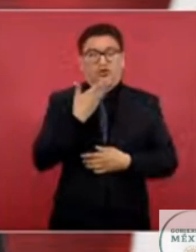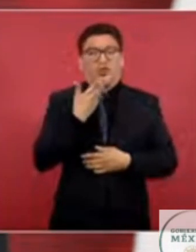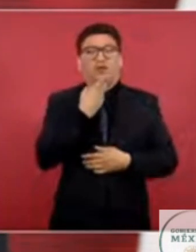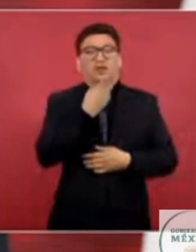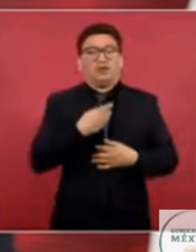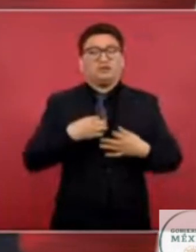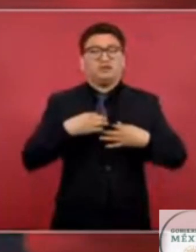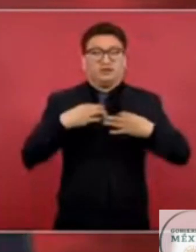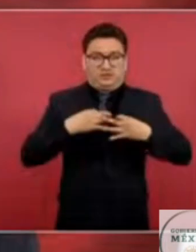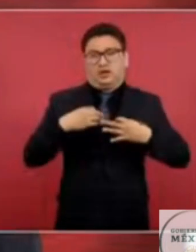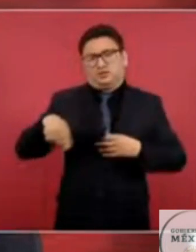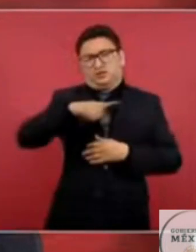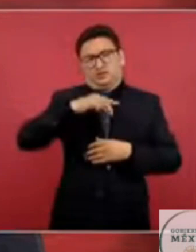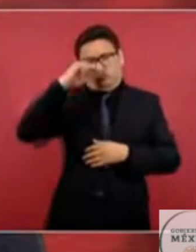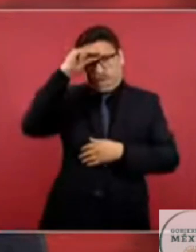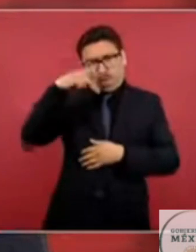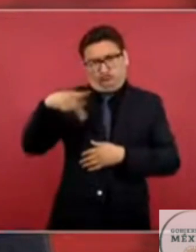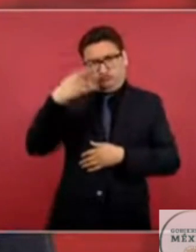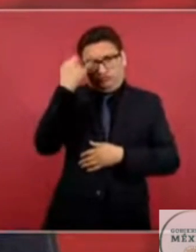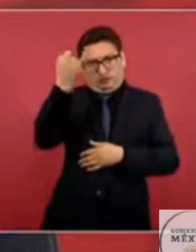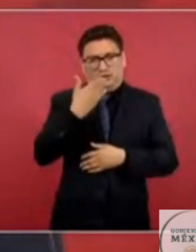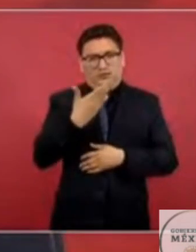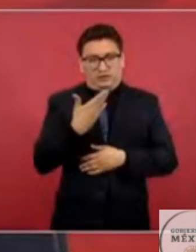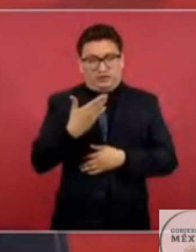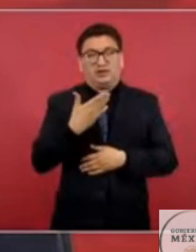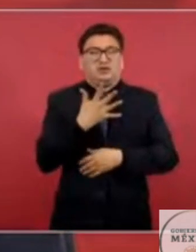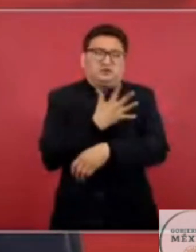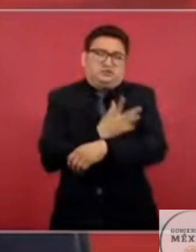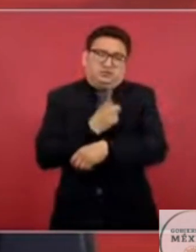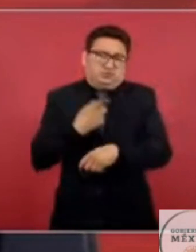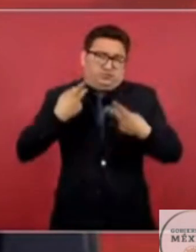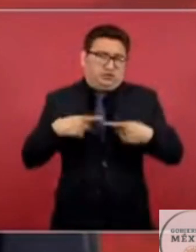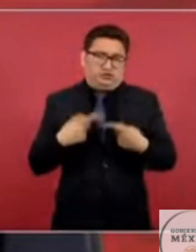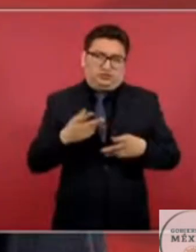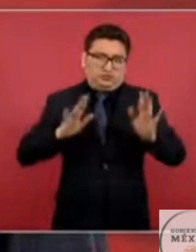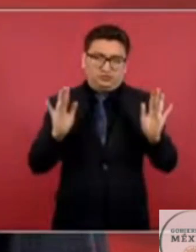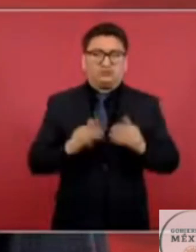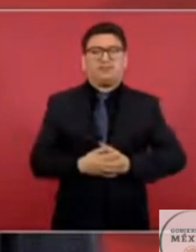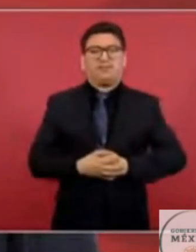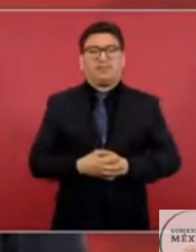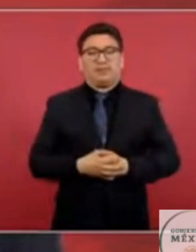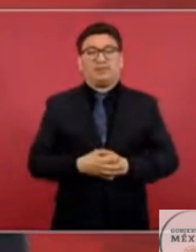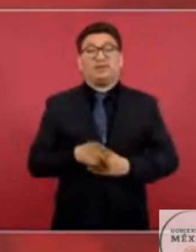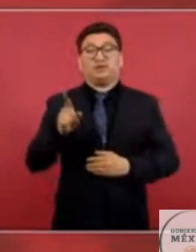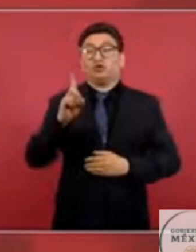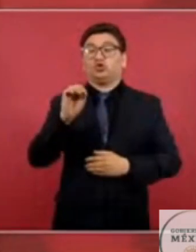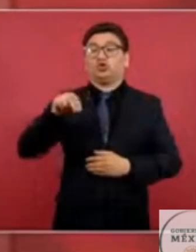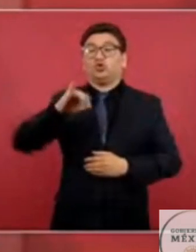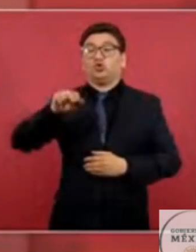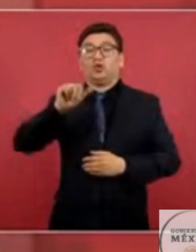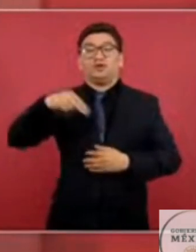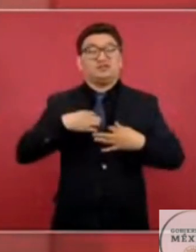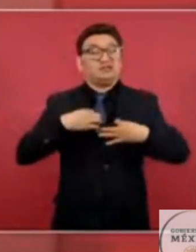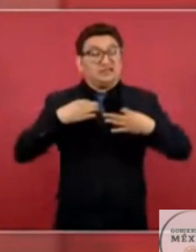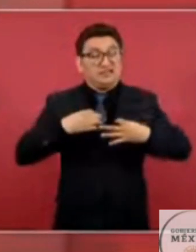y la sabiduría del pueblo y la sinceridad del pueblo. Dice don Juan, esta ancheta